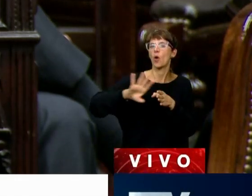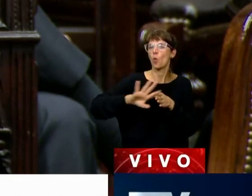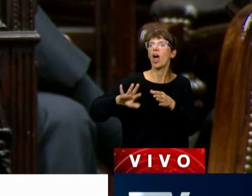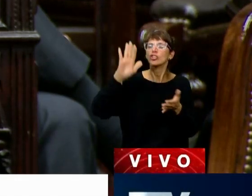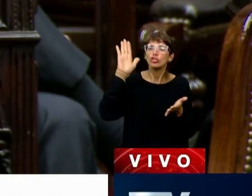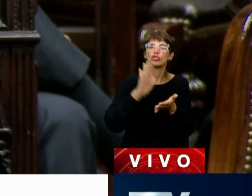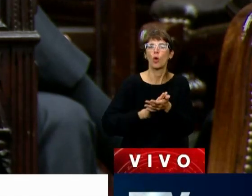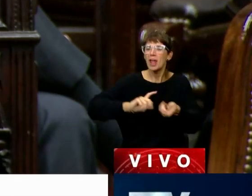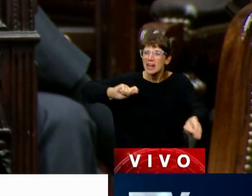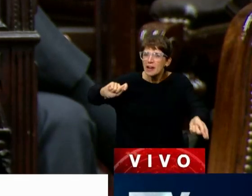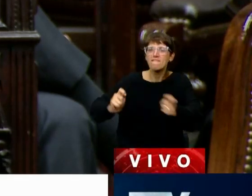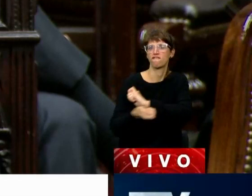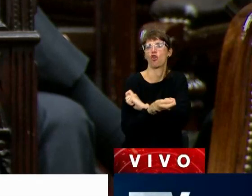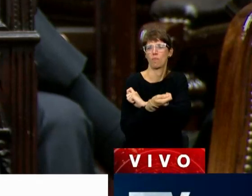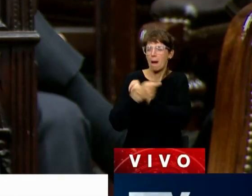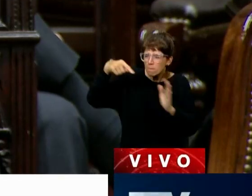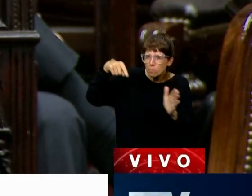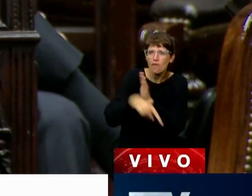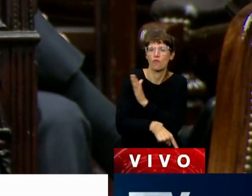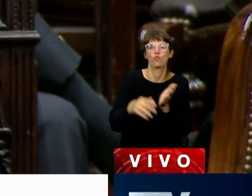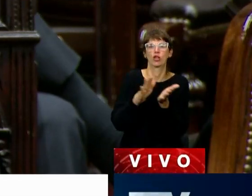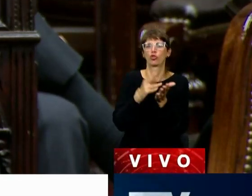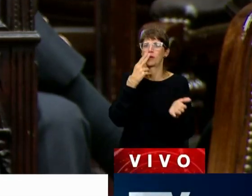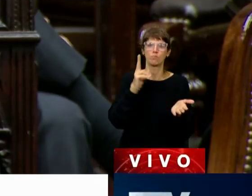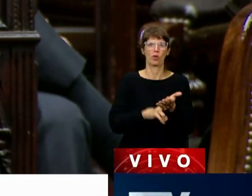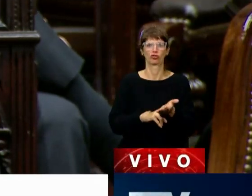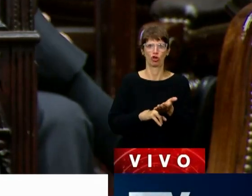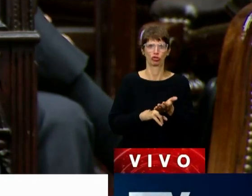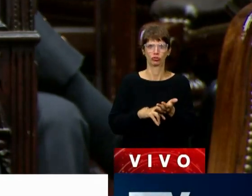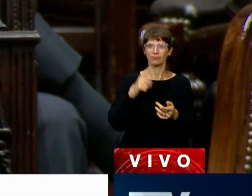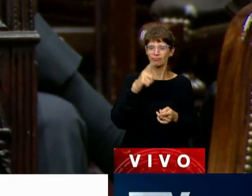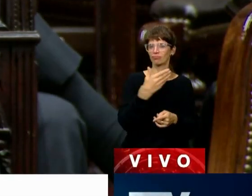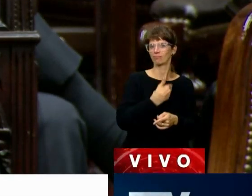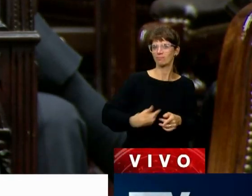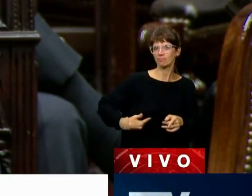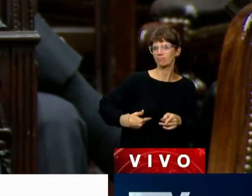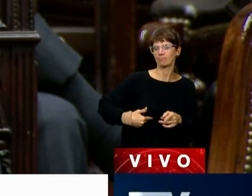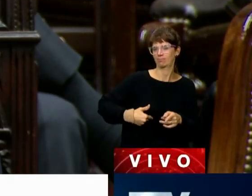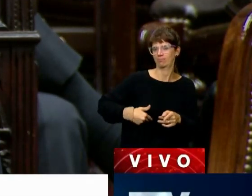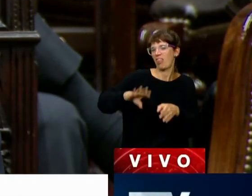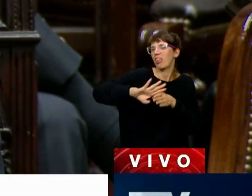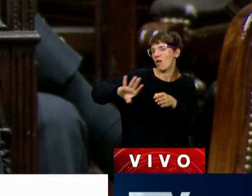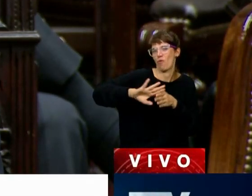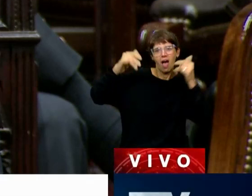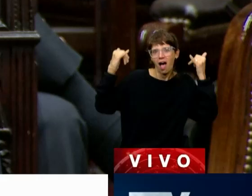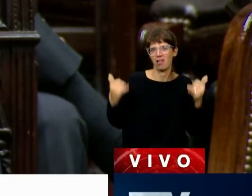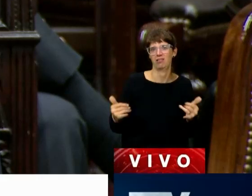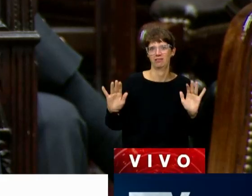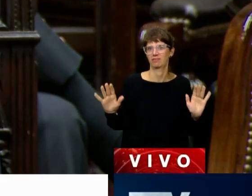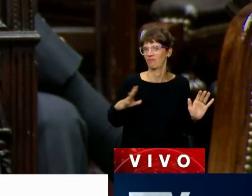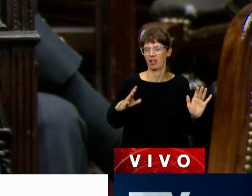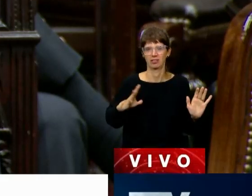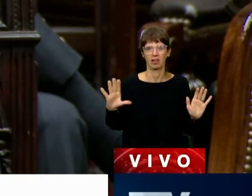reforma impositiva seria de una vez como corresponde. Yo celebro